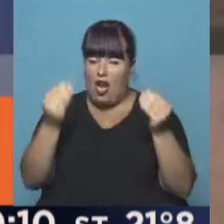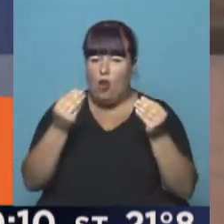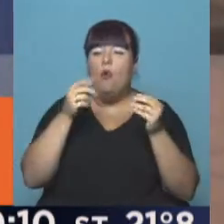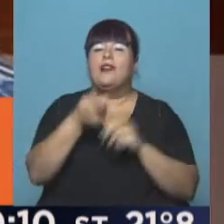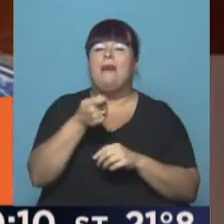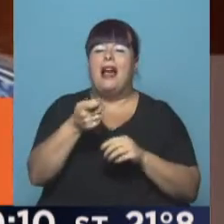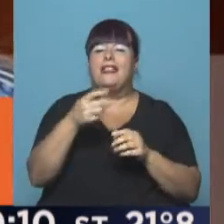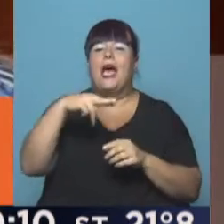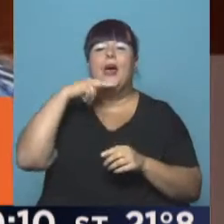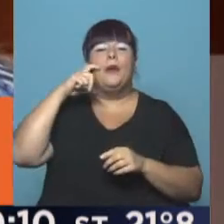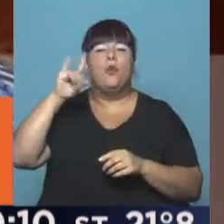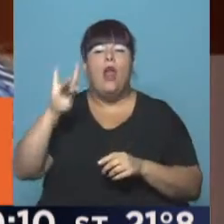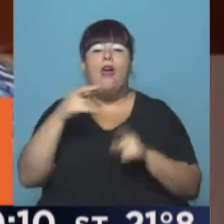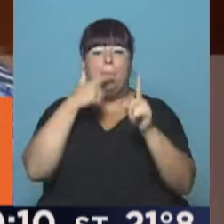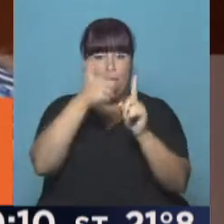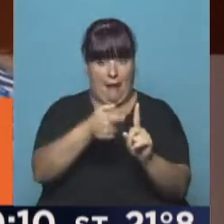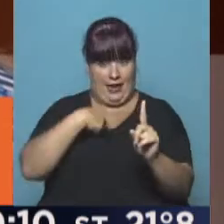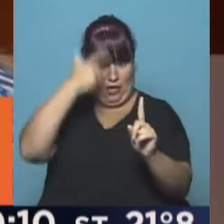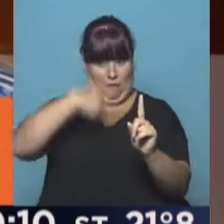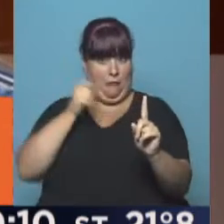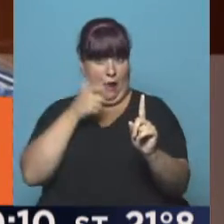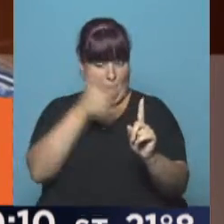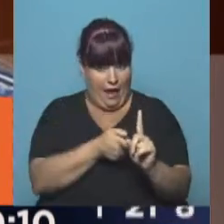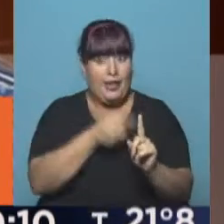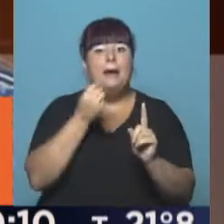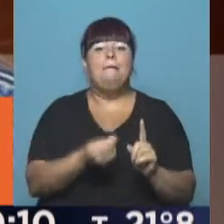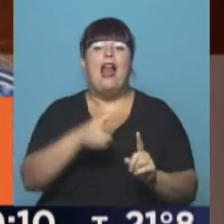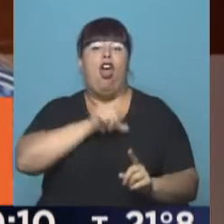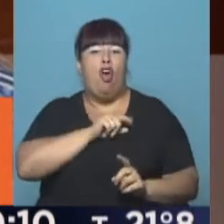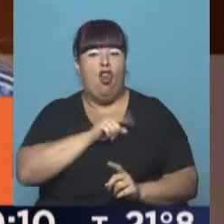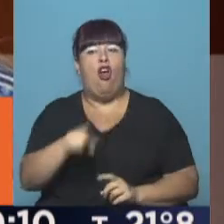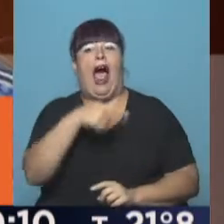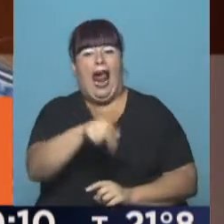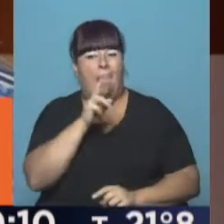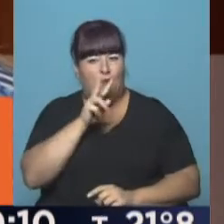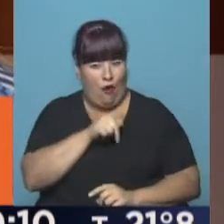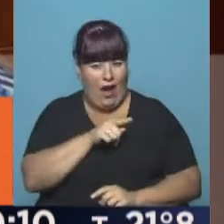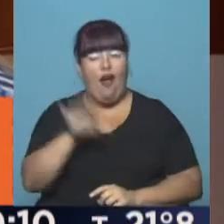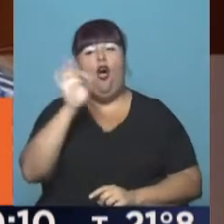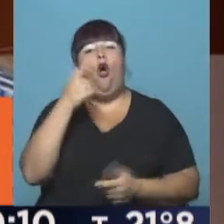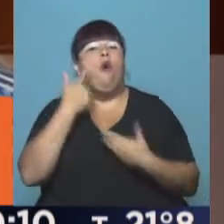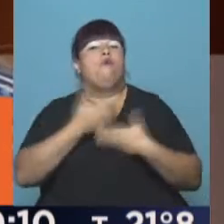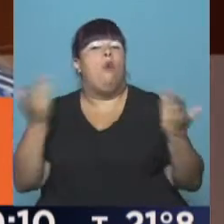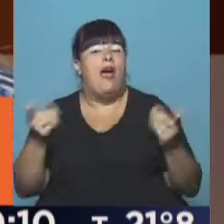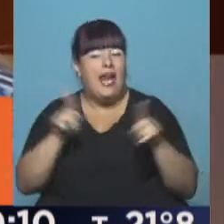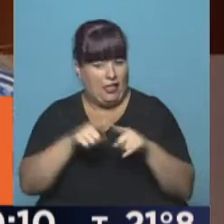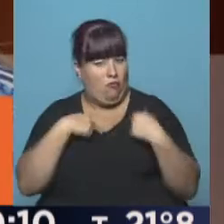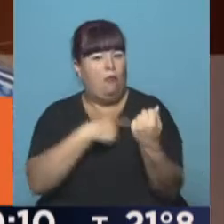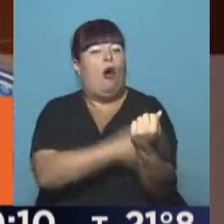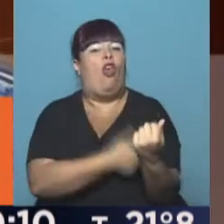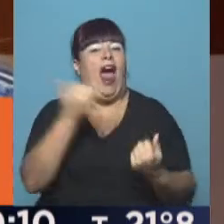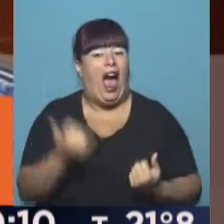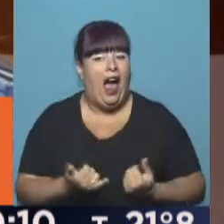vinculado es quien es asesinado por el agresor para causarle dolor a la mujer o para demostrar el poder